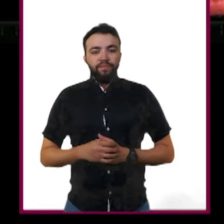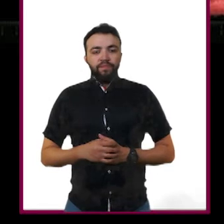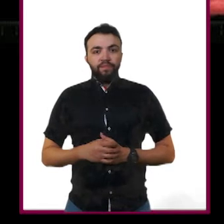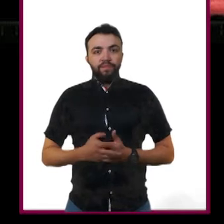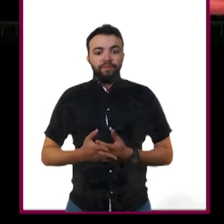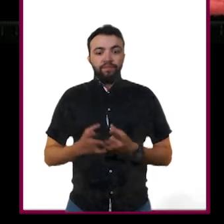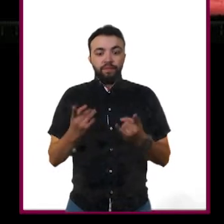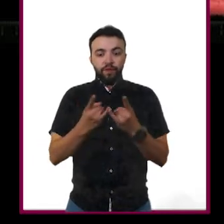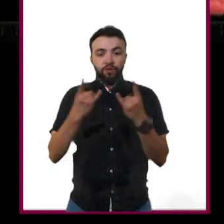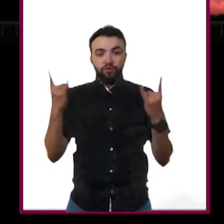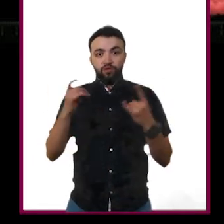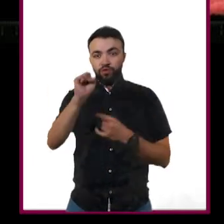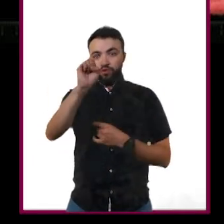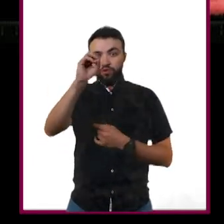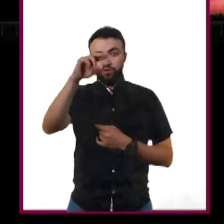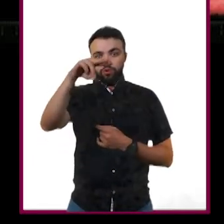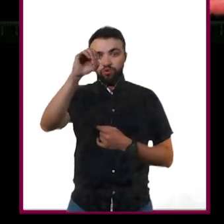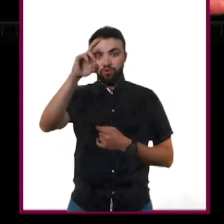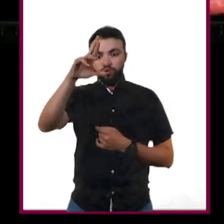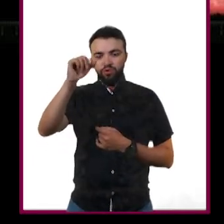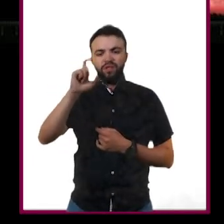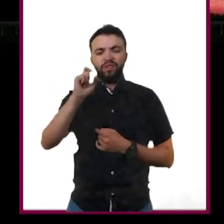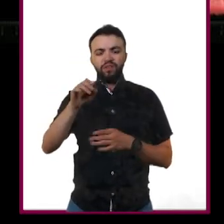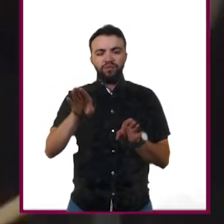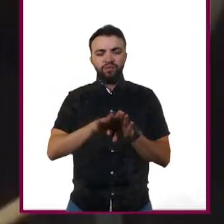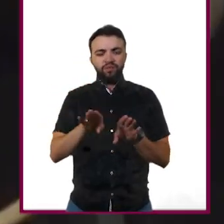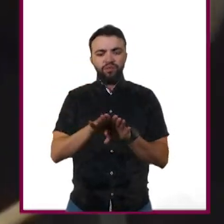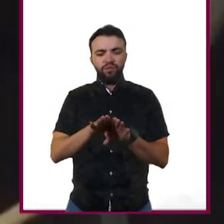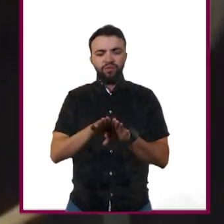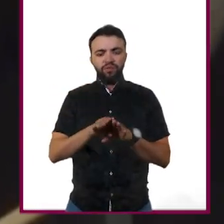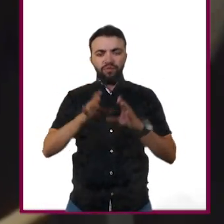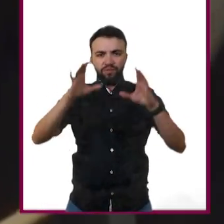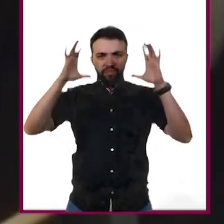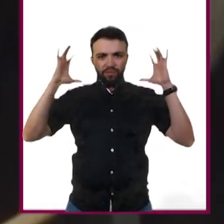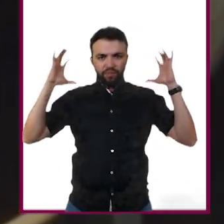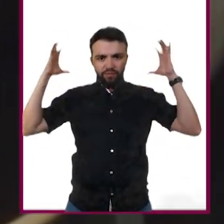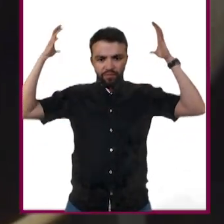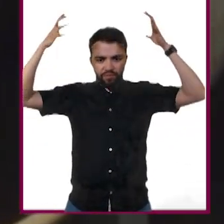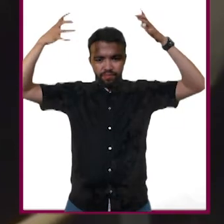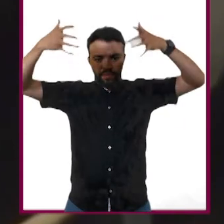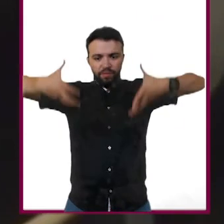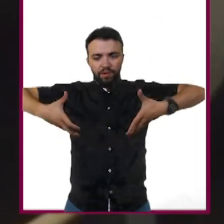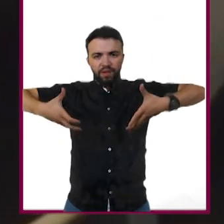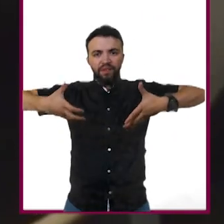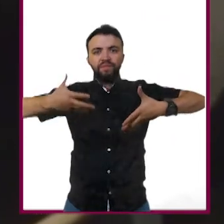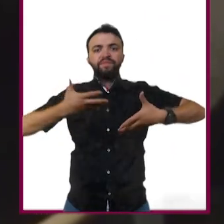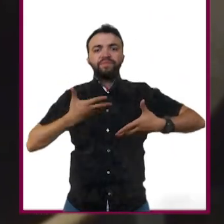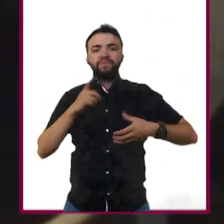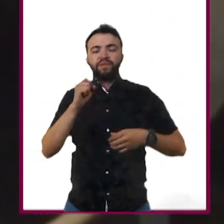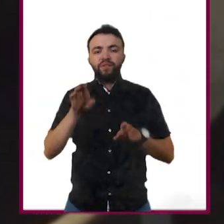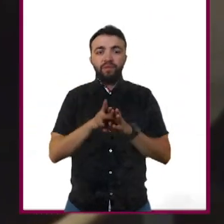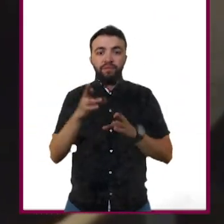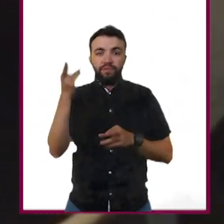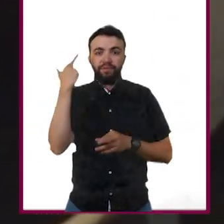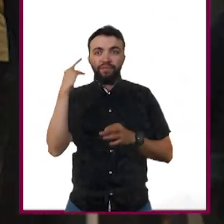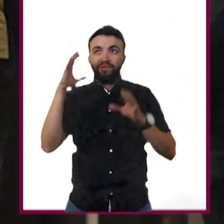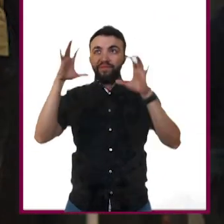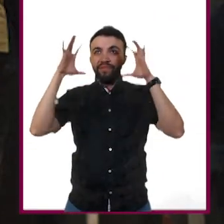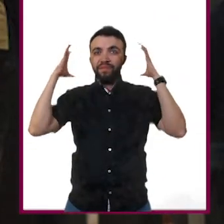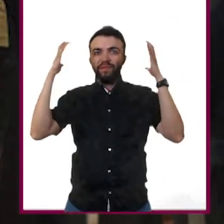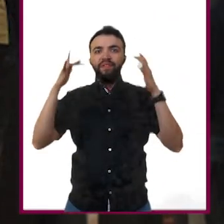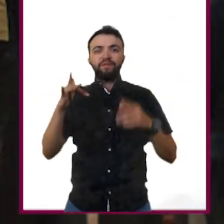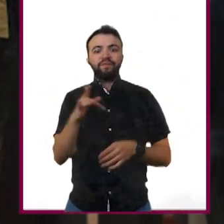Historias Sonoras está conformada por dispositivos de sonido en forma de cúpula personal, equipados con sistemas de audio envolvente para